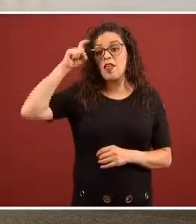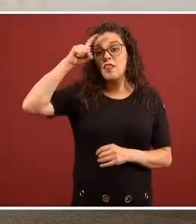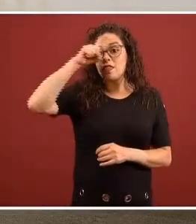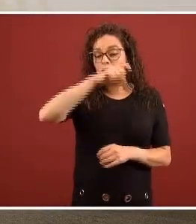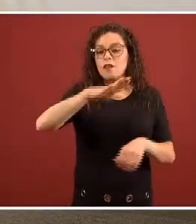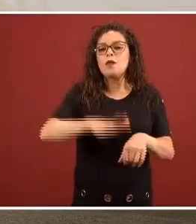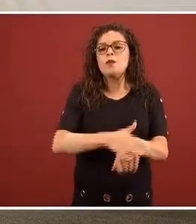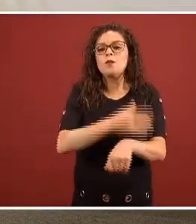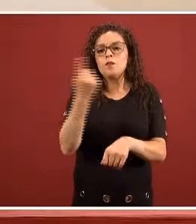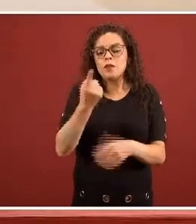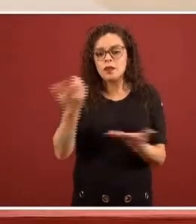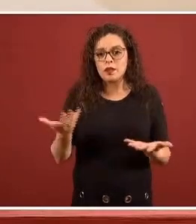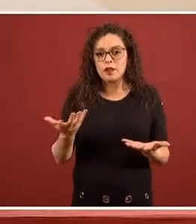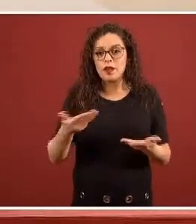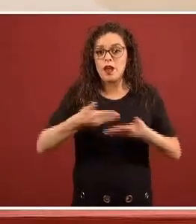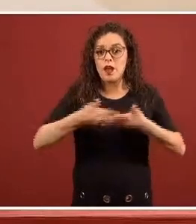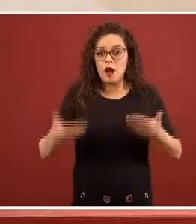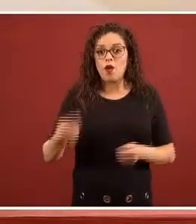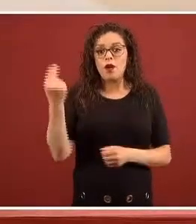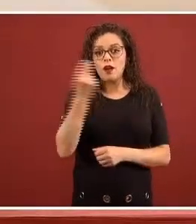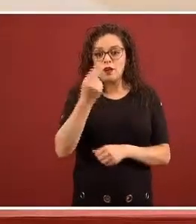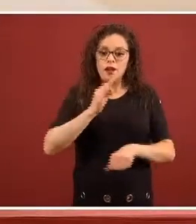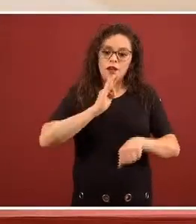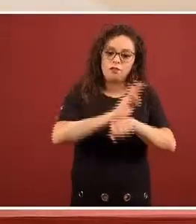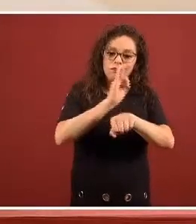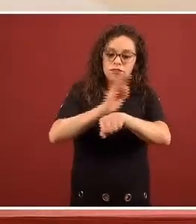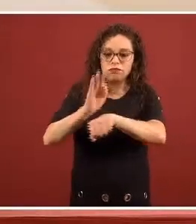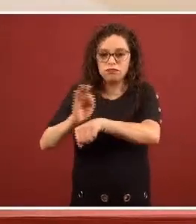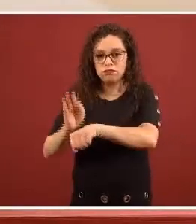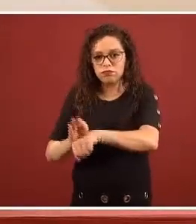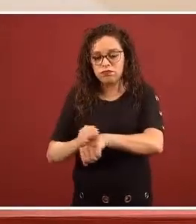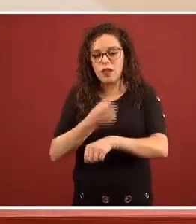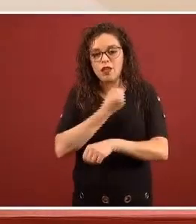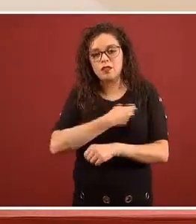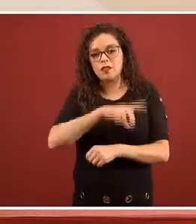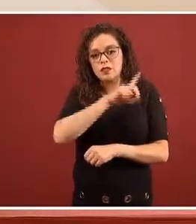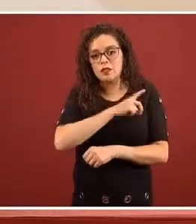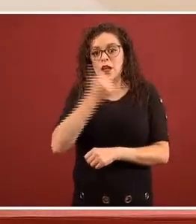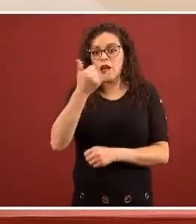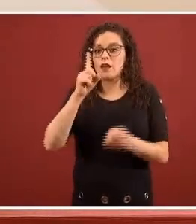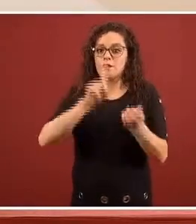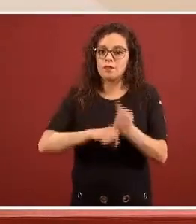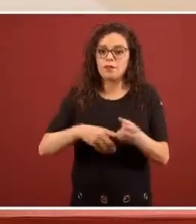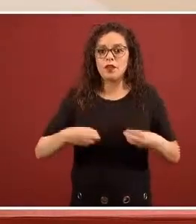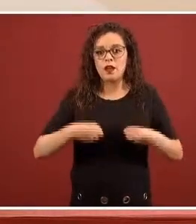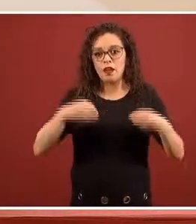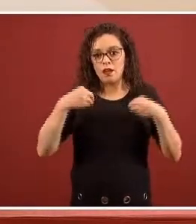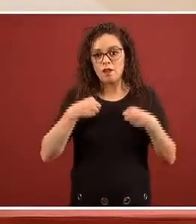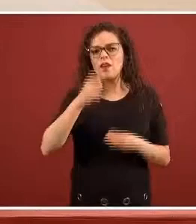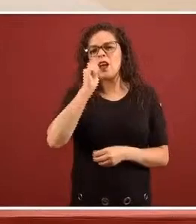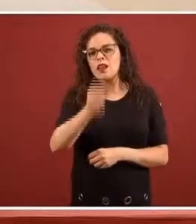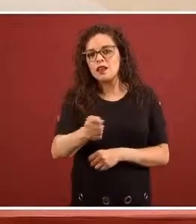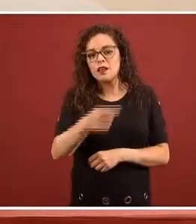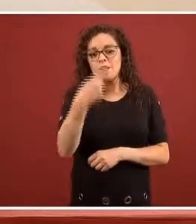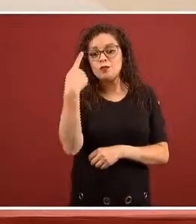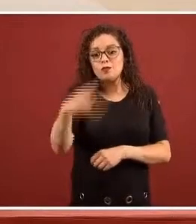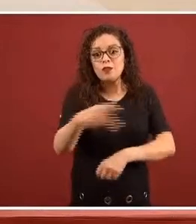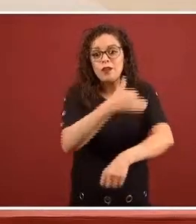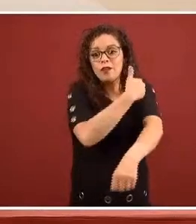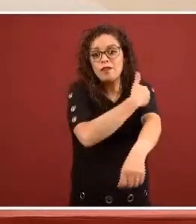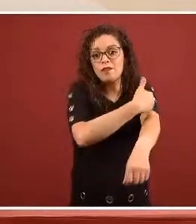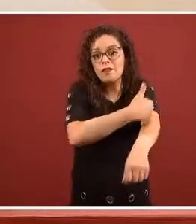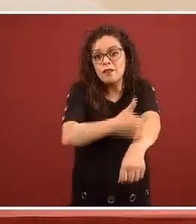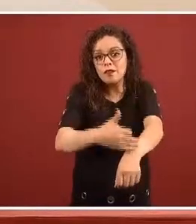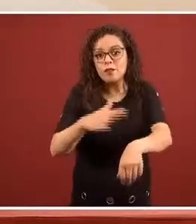vida o la salud de los familiares. Y efectivamente se conoce que la exposición